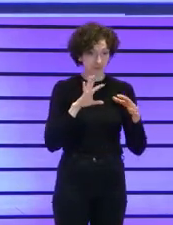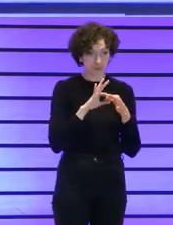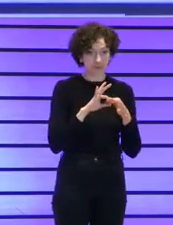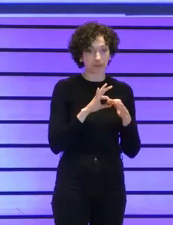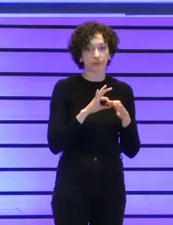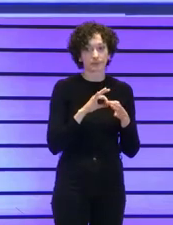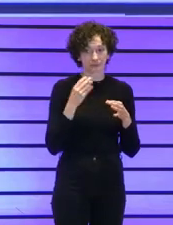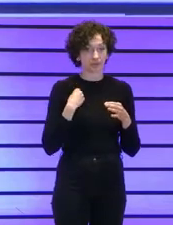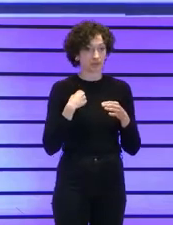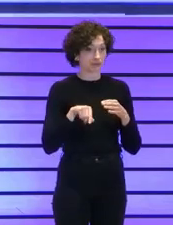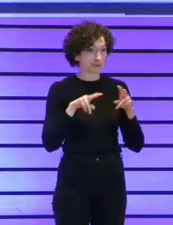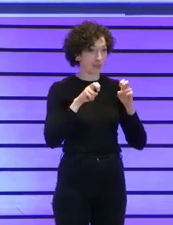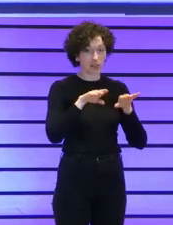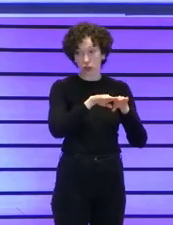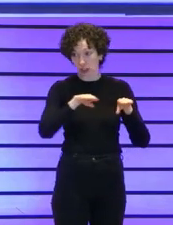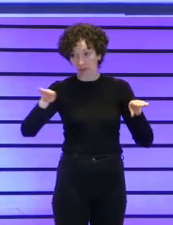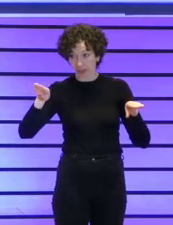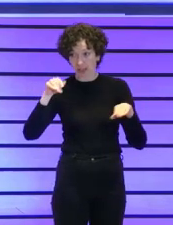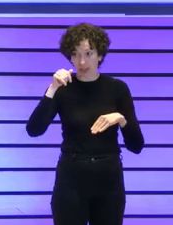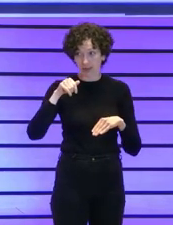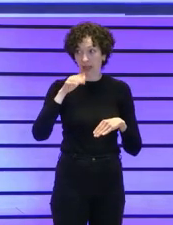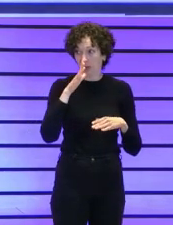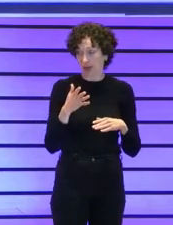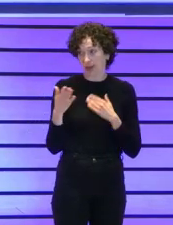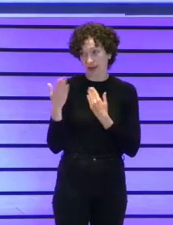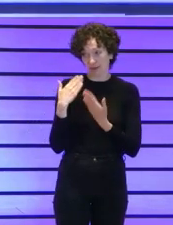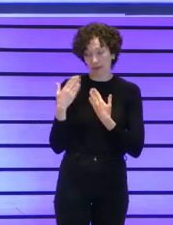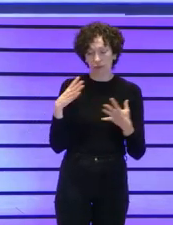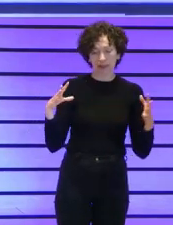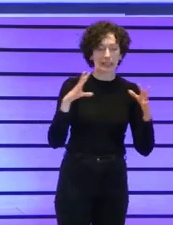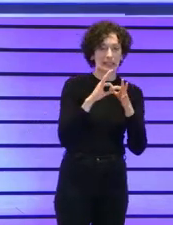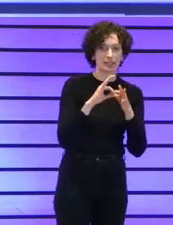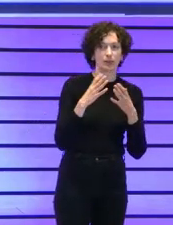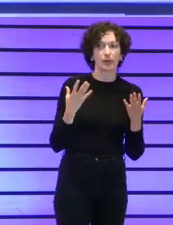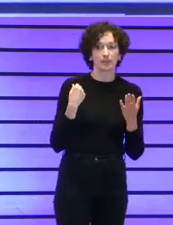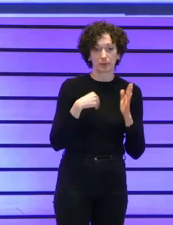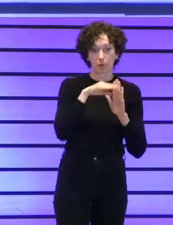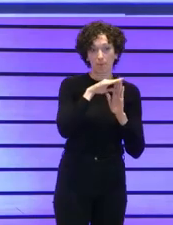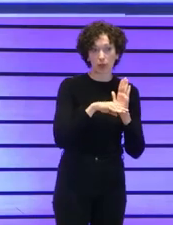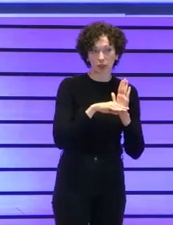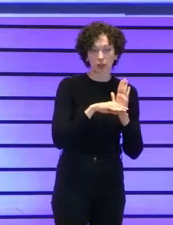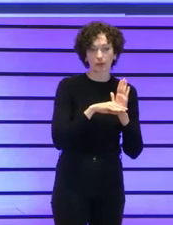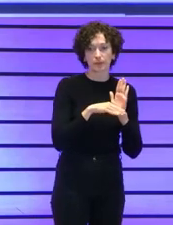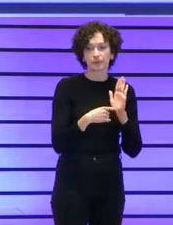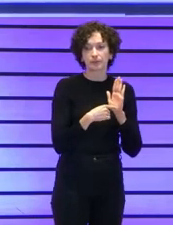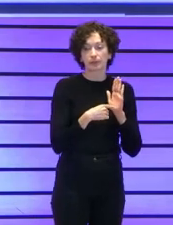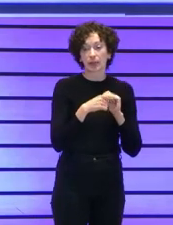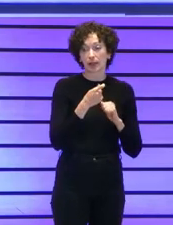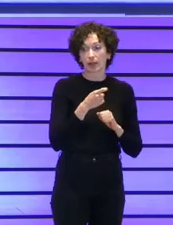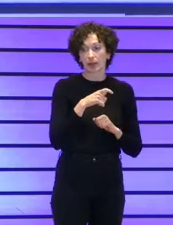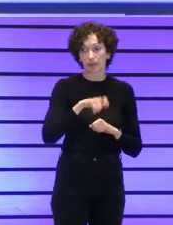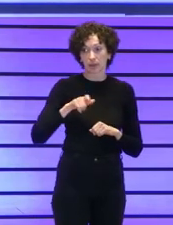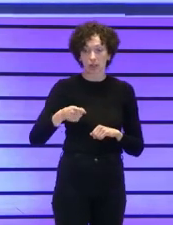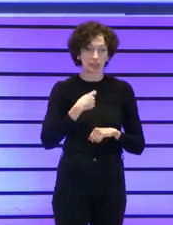de sostenibilidad que estamos haciendo tú y yo, ¿no? Que es en ese monitor. No hay en España, bueno, los españoles somos